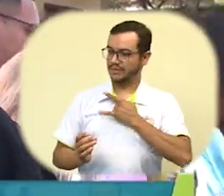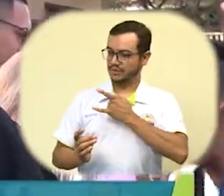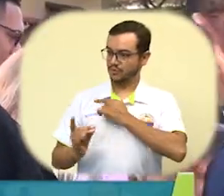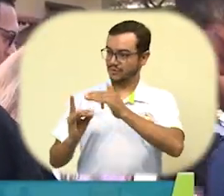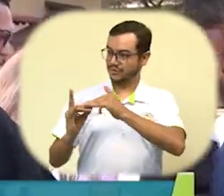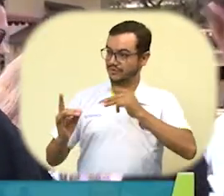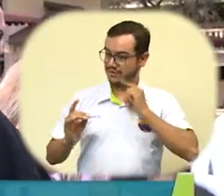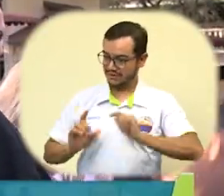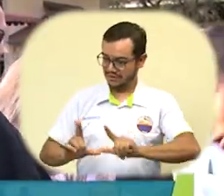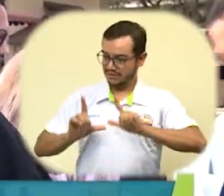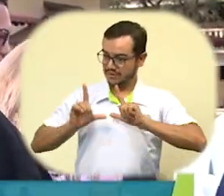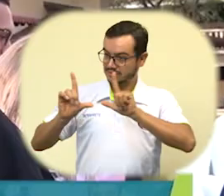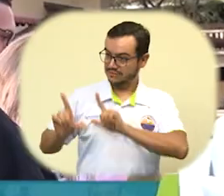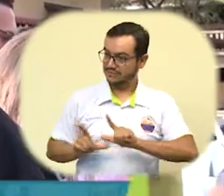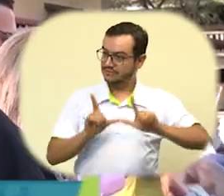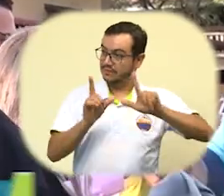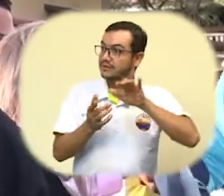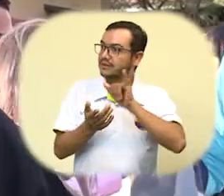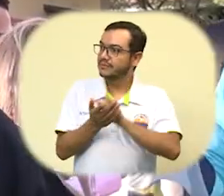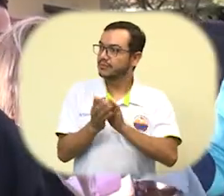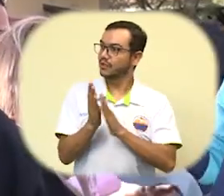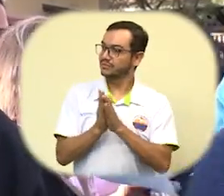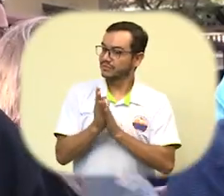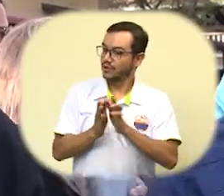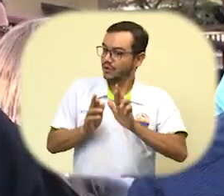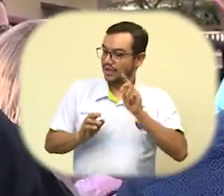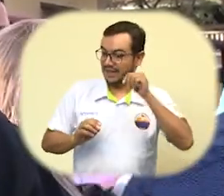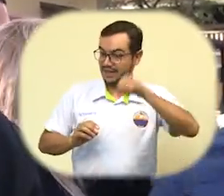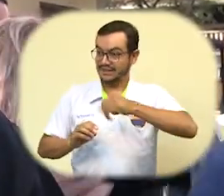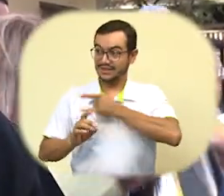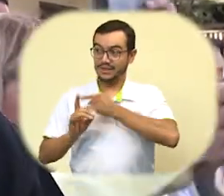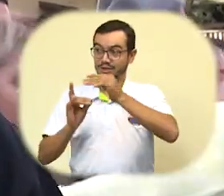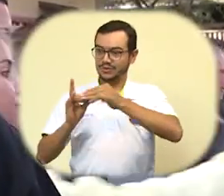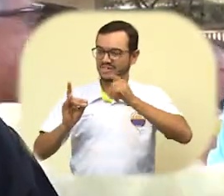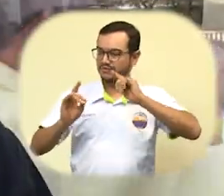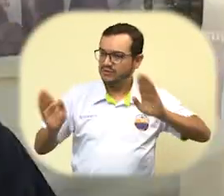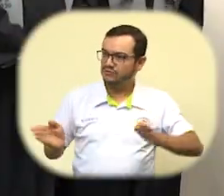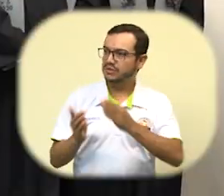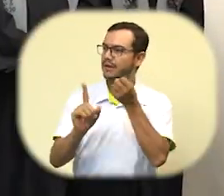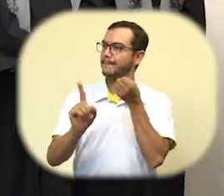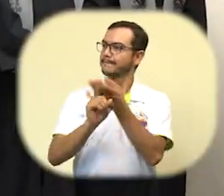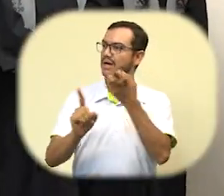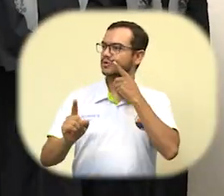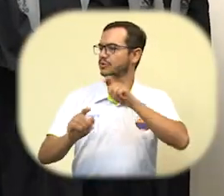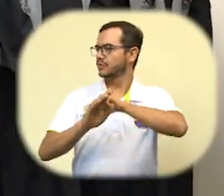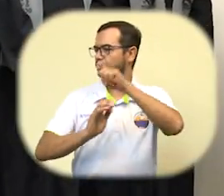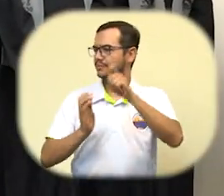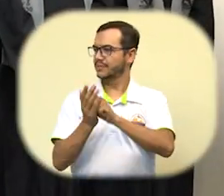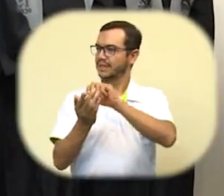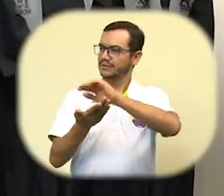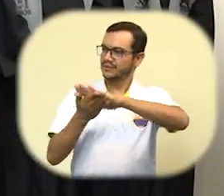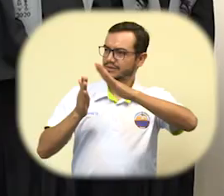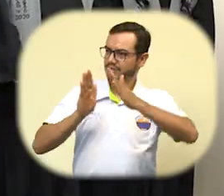y sabemos que de aquí en adelante pues seguirá proyectando la universidad como un alma mater de gran impacto en la